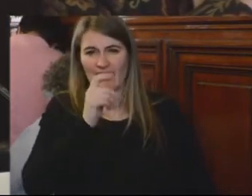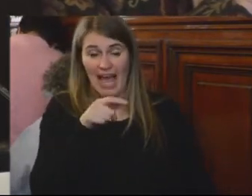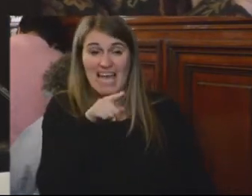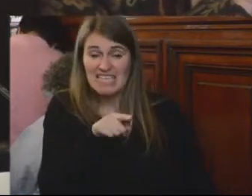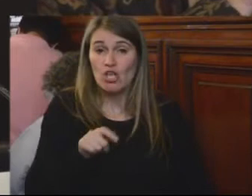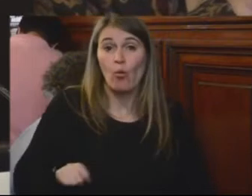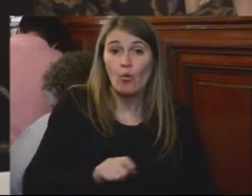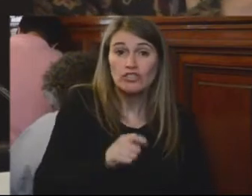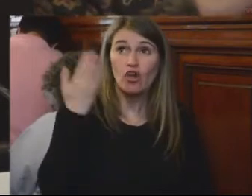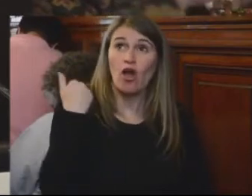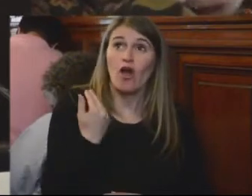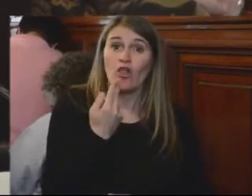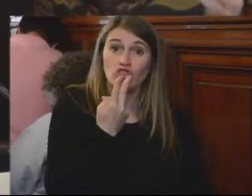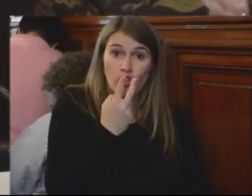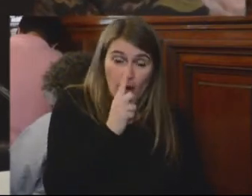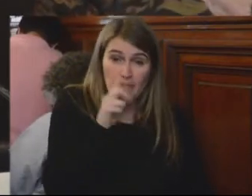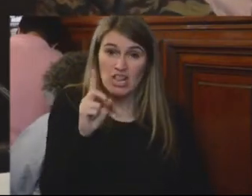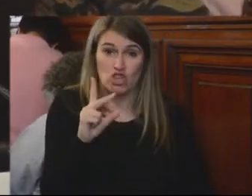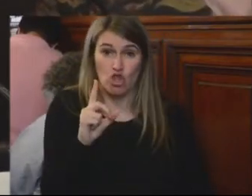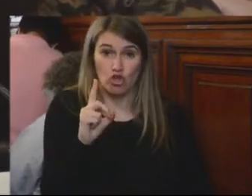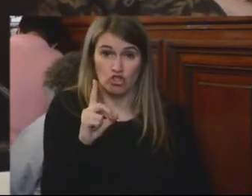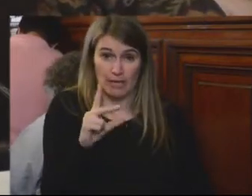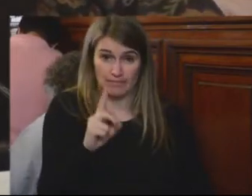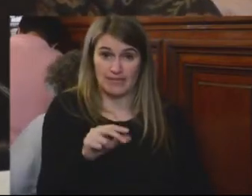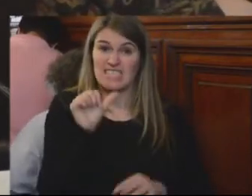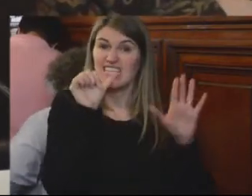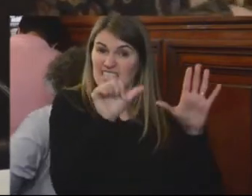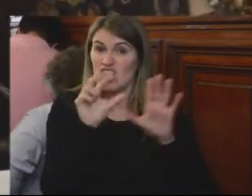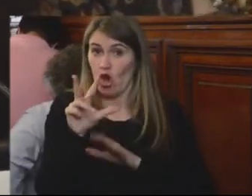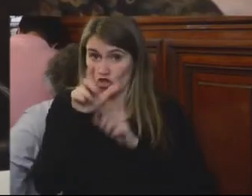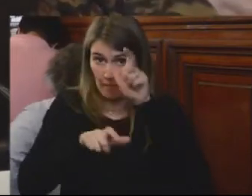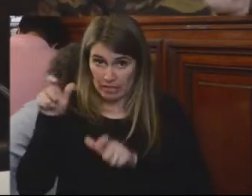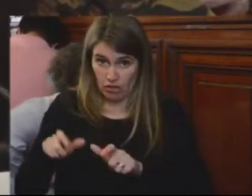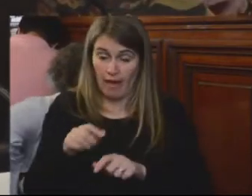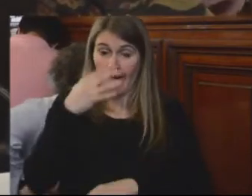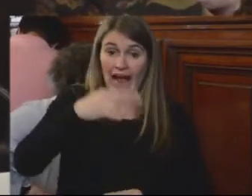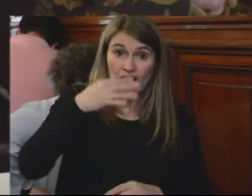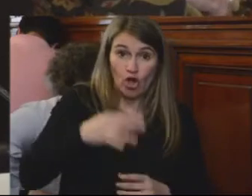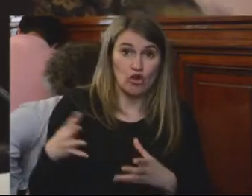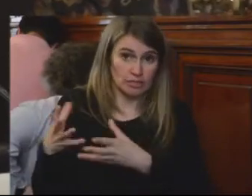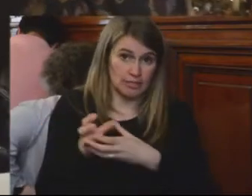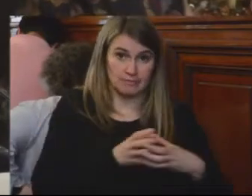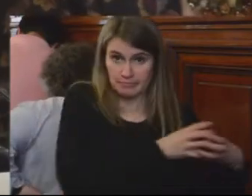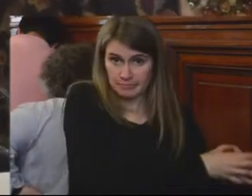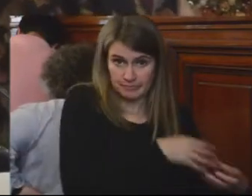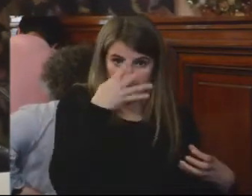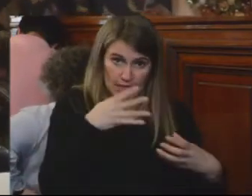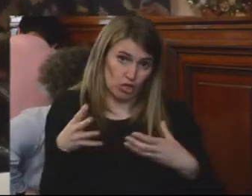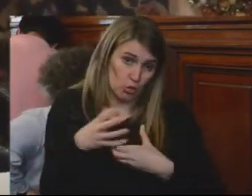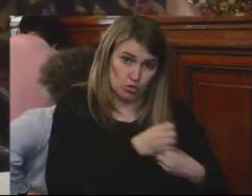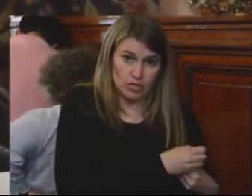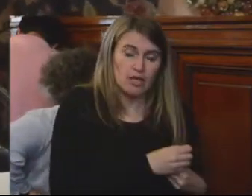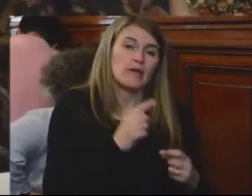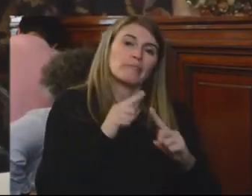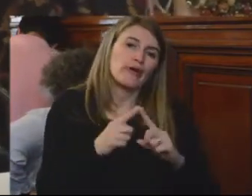comenzó en noviembre de 2012 con 68 imputados 14 ya han sido apartados de ese proceso bien por problemas de salud